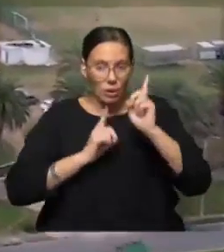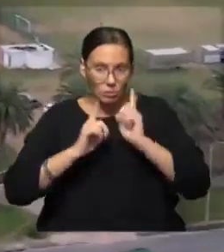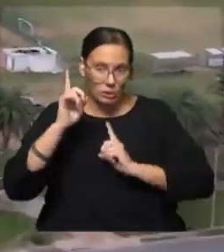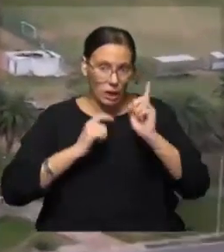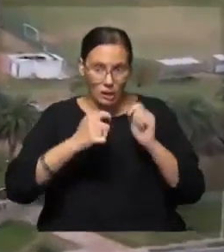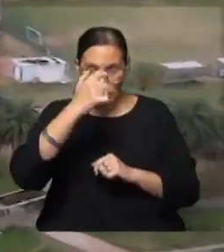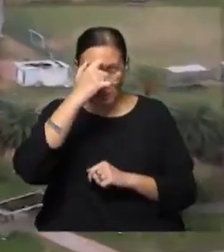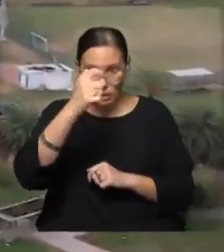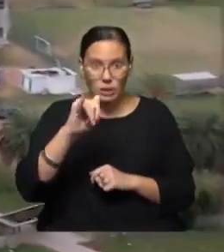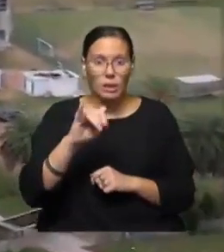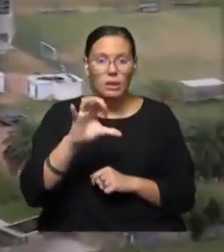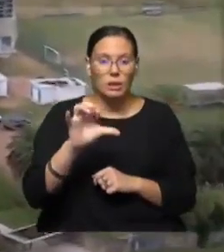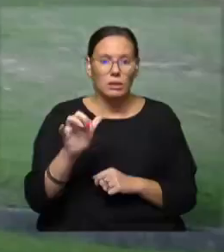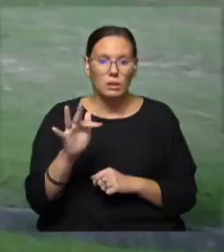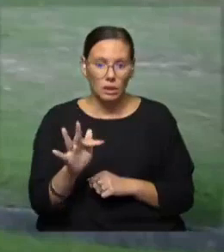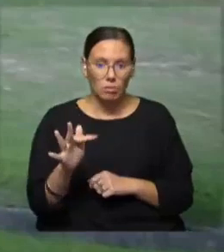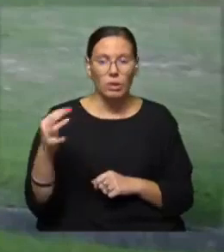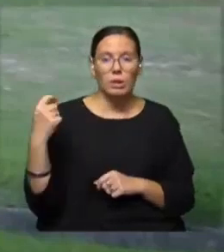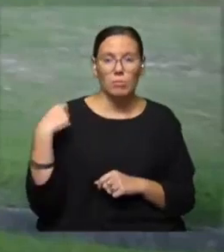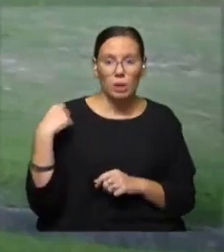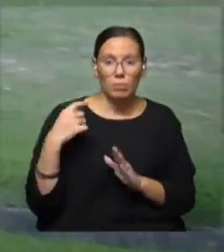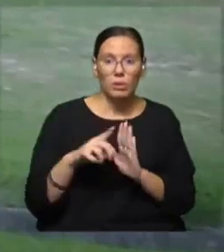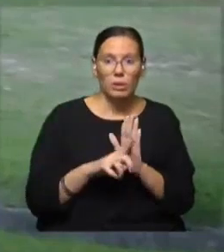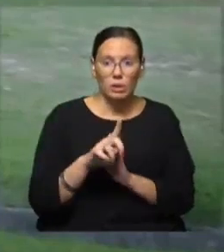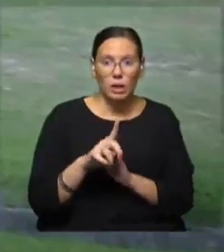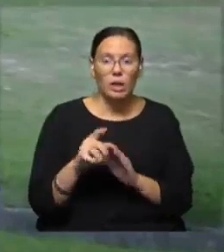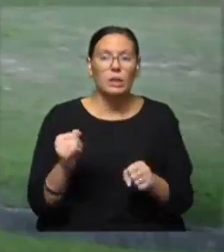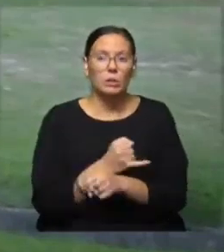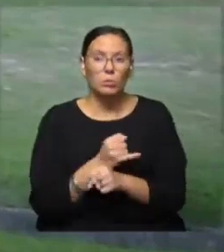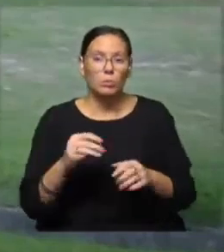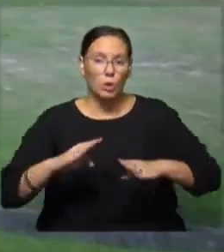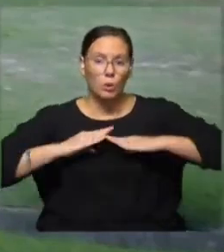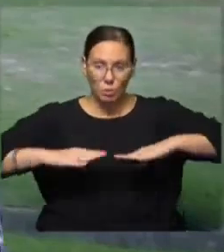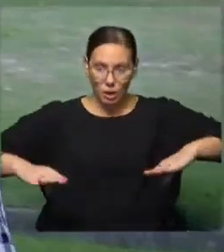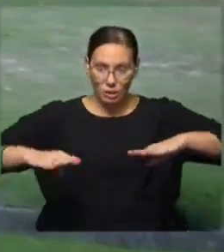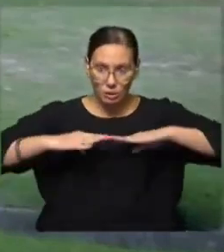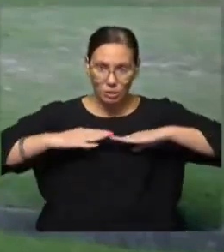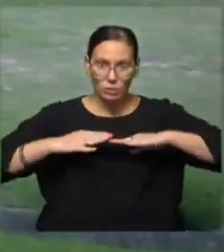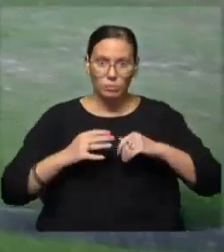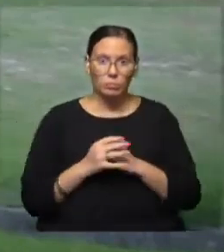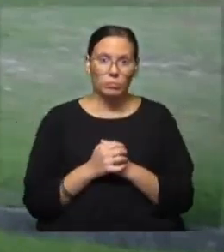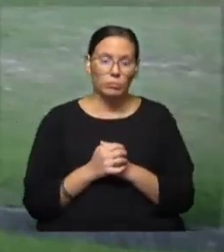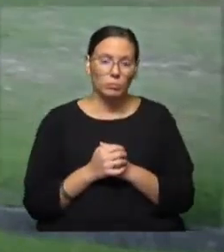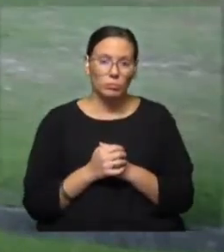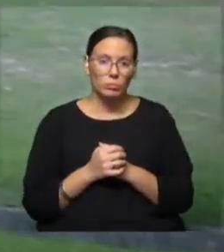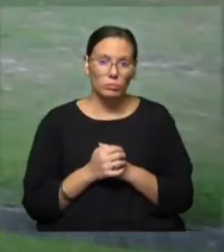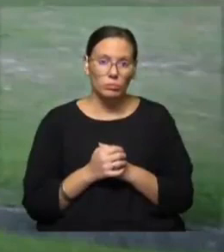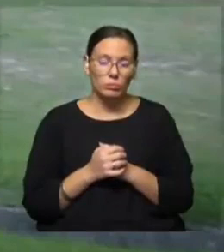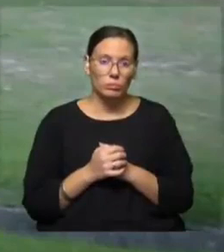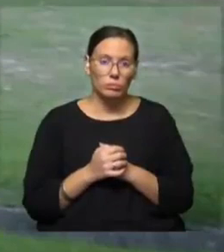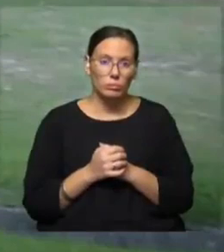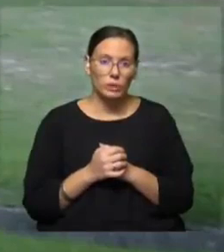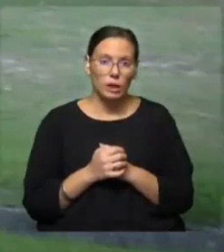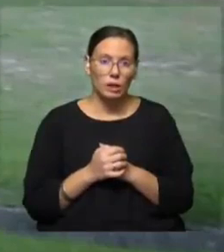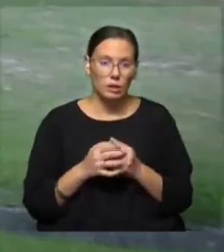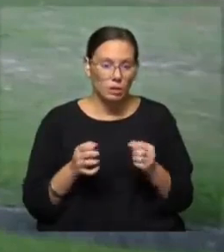y el ICEF de Malvin Norte, el Instituto de Educación Física. Digamos, sí, entonces ahí forma